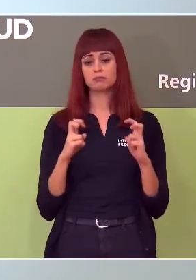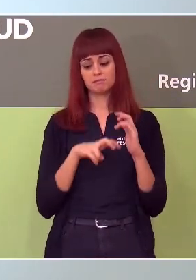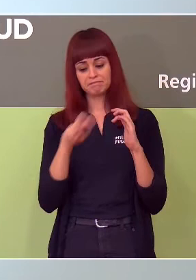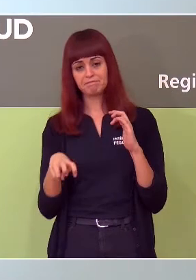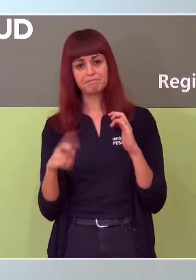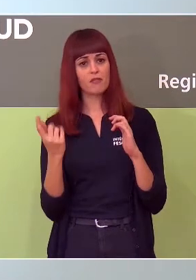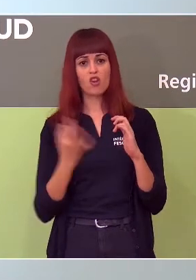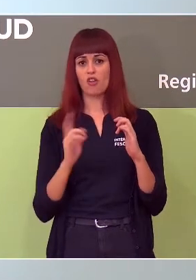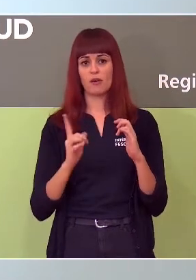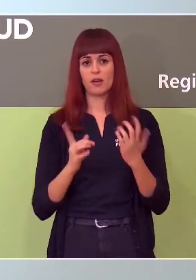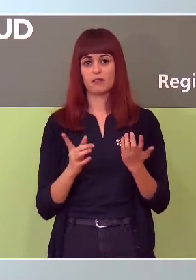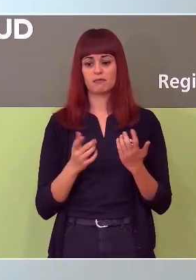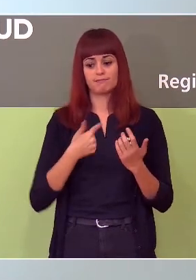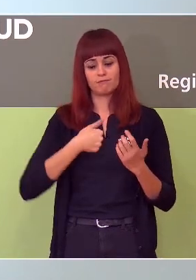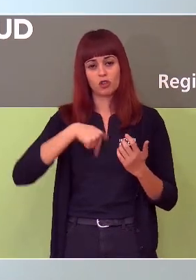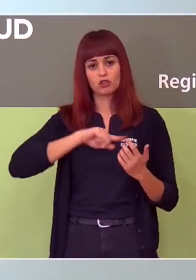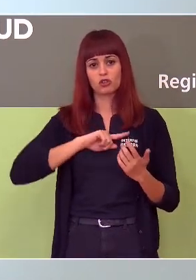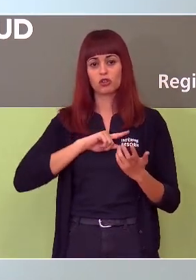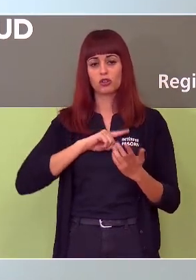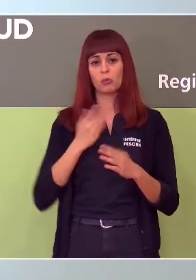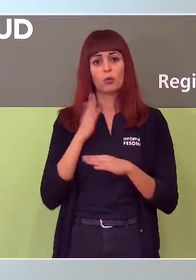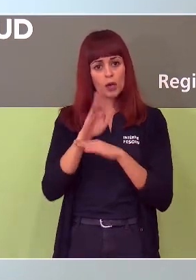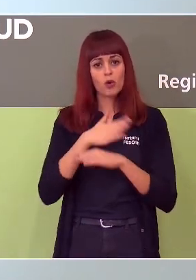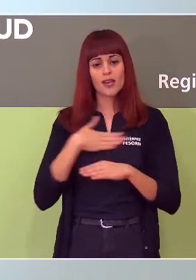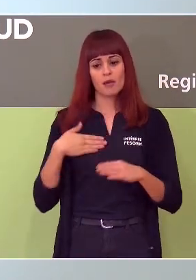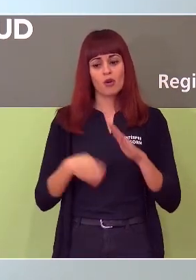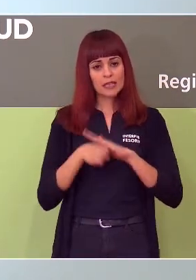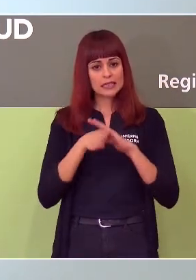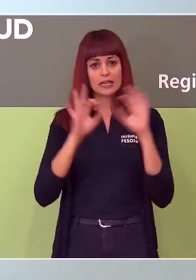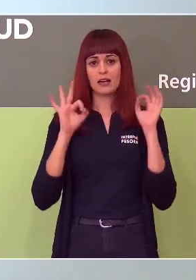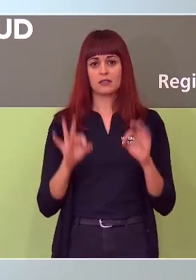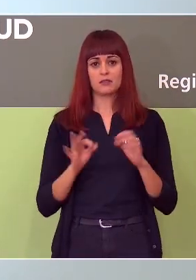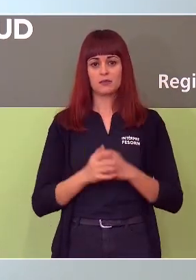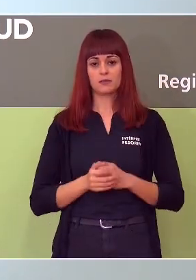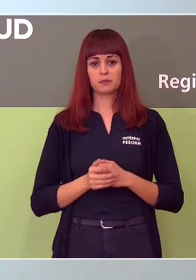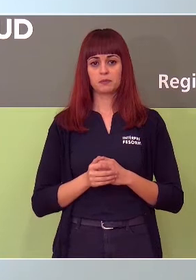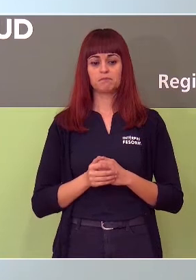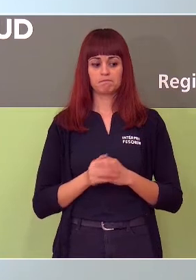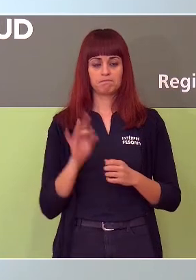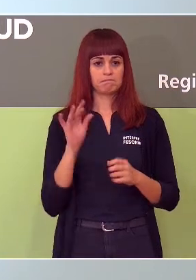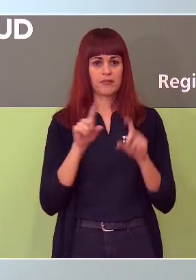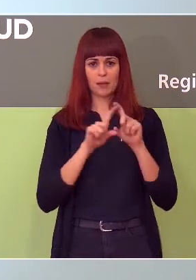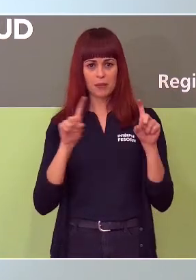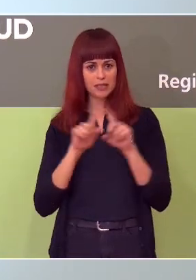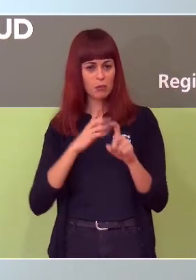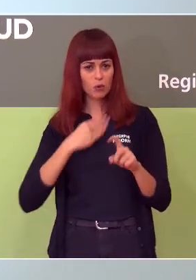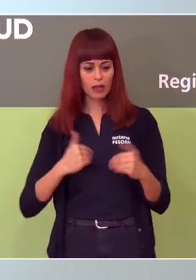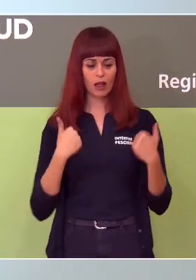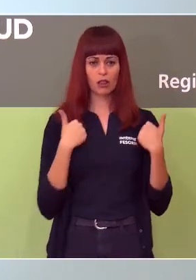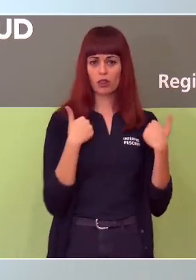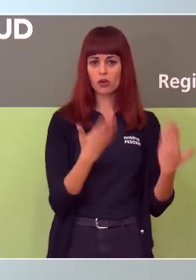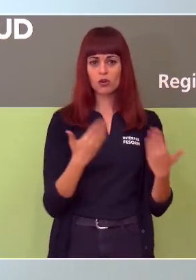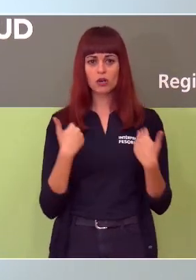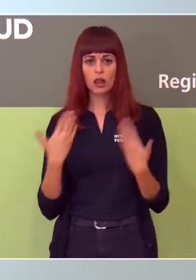nosotros proponemos y es lo que mantenemos. En principio, hay muchísimas donaciones de empresas de Murcia que están